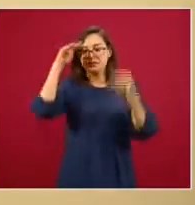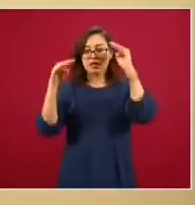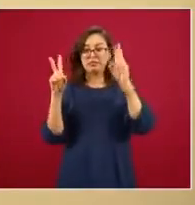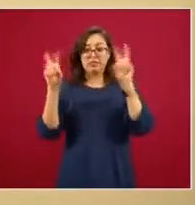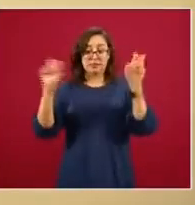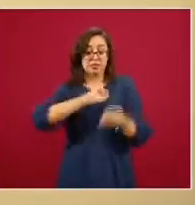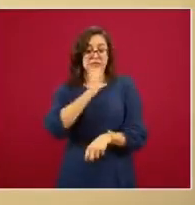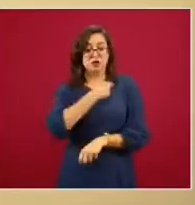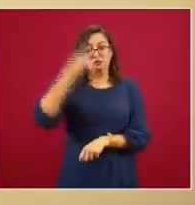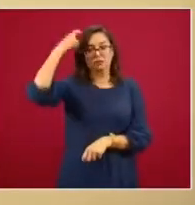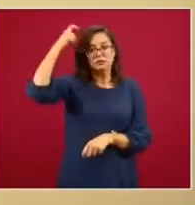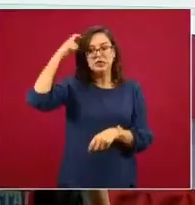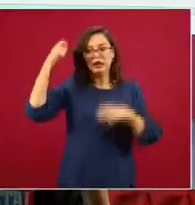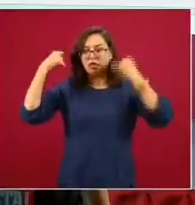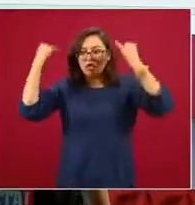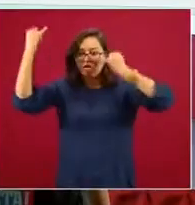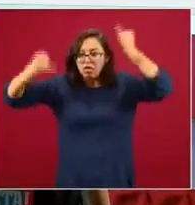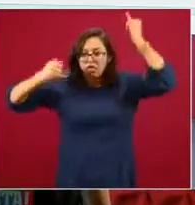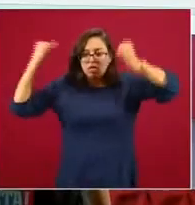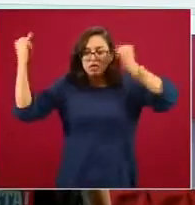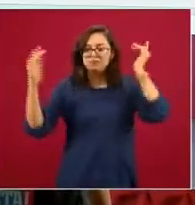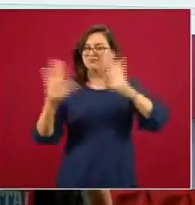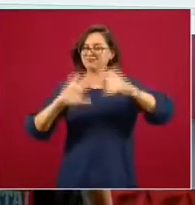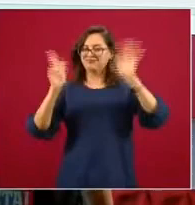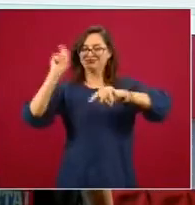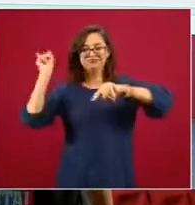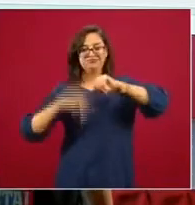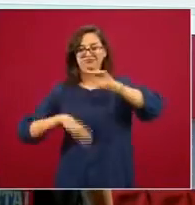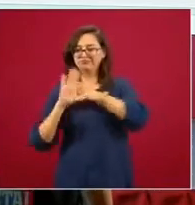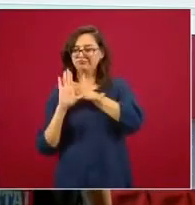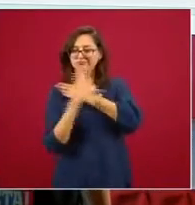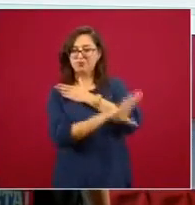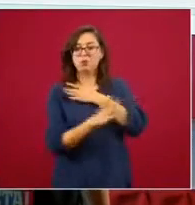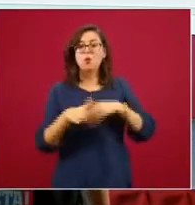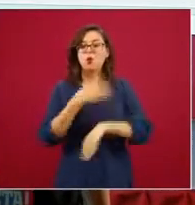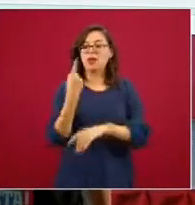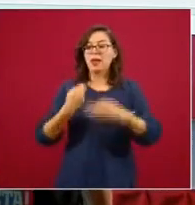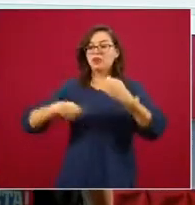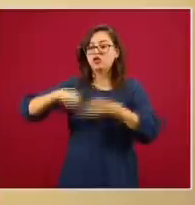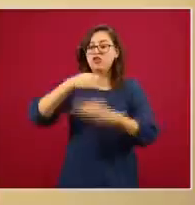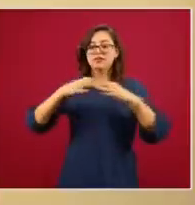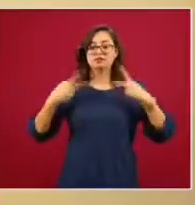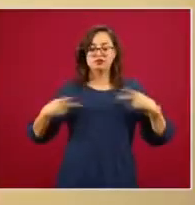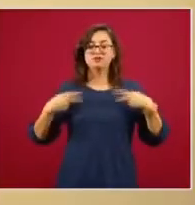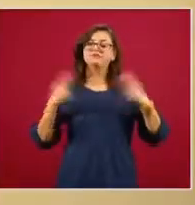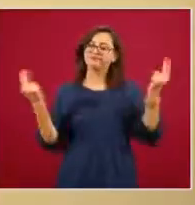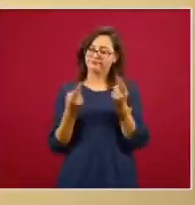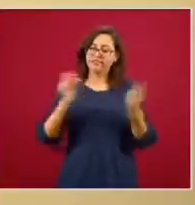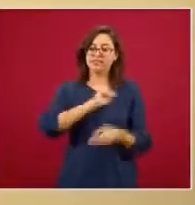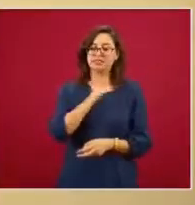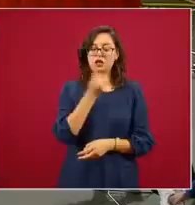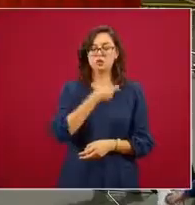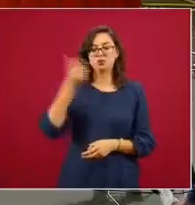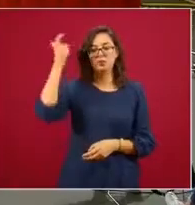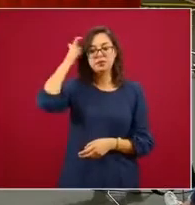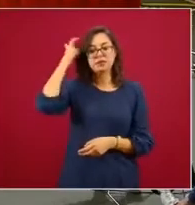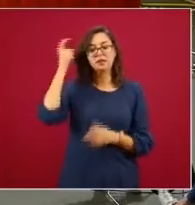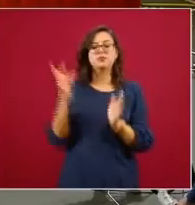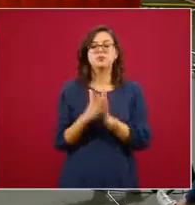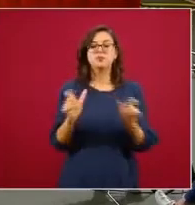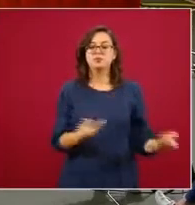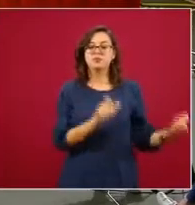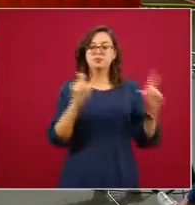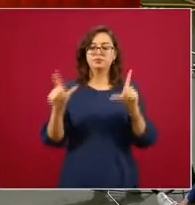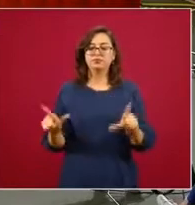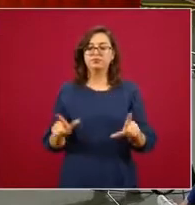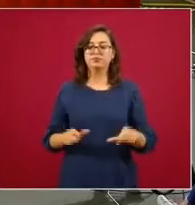atención a la salud mental, porque hay que reconocerlo que todos y todas la necesitamos. Por favor, la siguiente diapositiva.